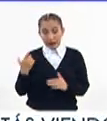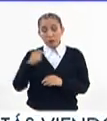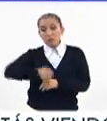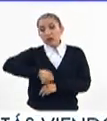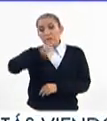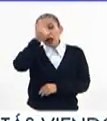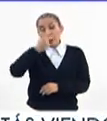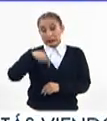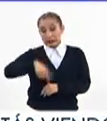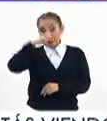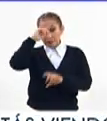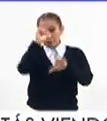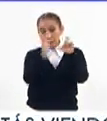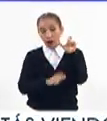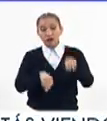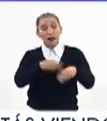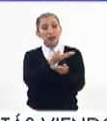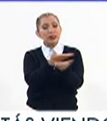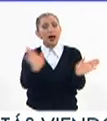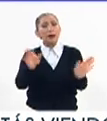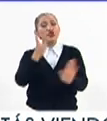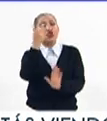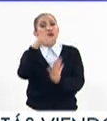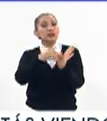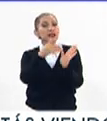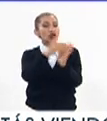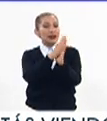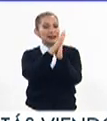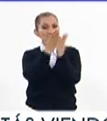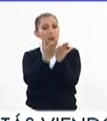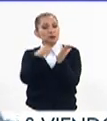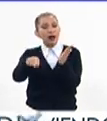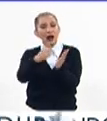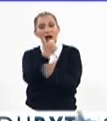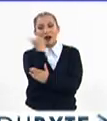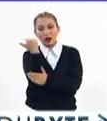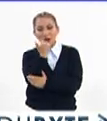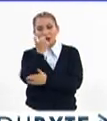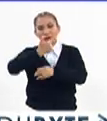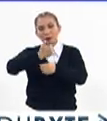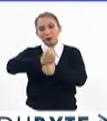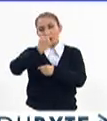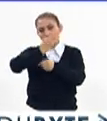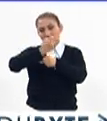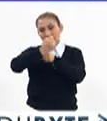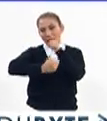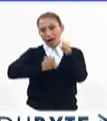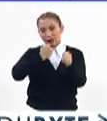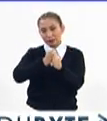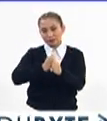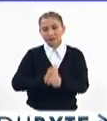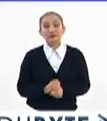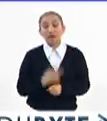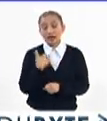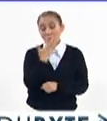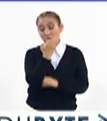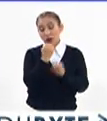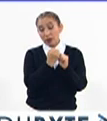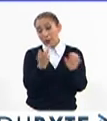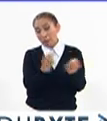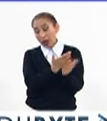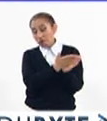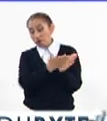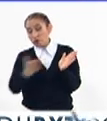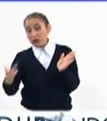por primera vez en el país se entregaron más de 2 millones de libros para los estudiantes de primer grado de primaria. A 59